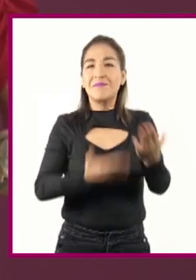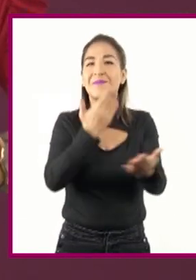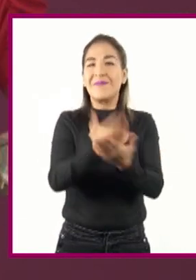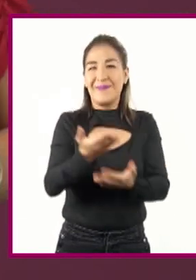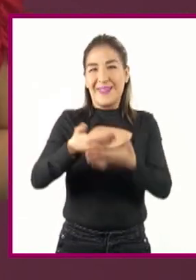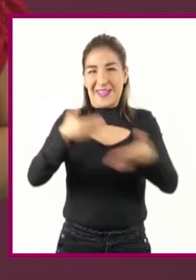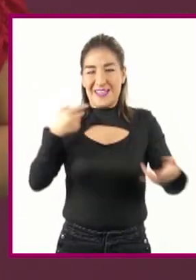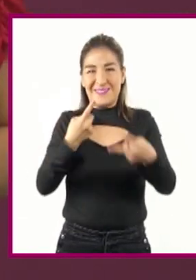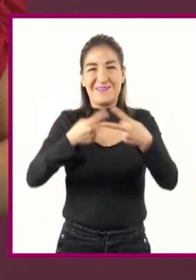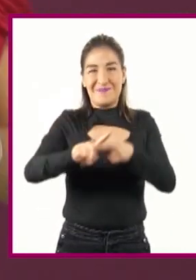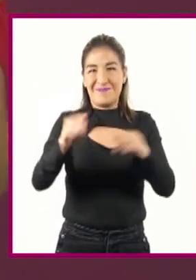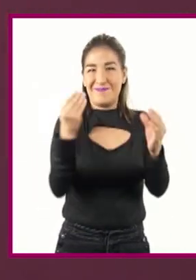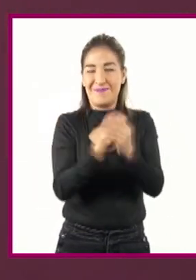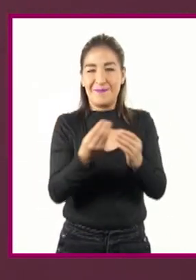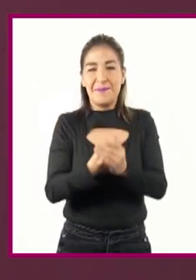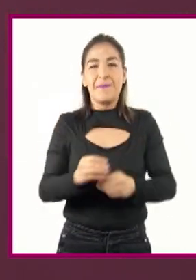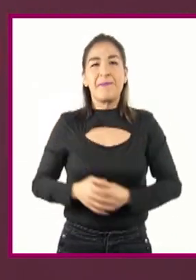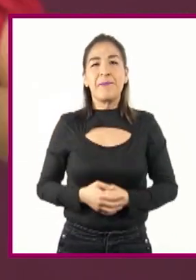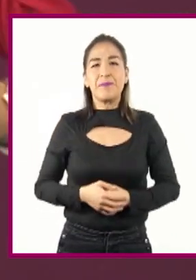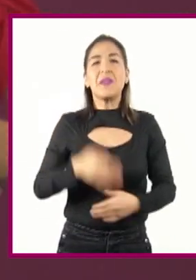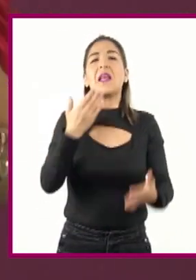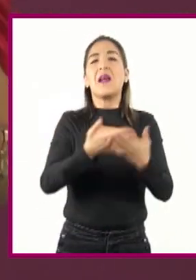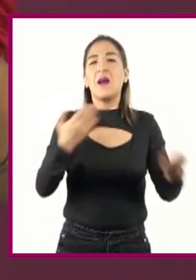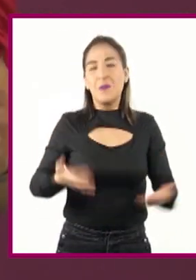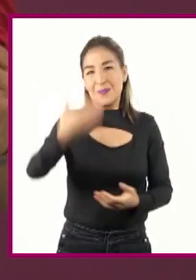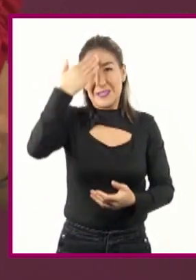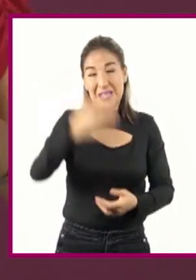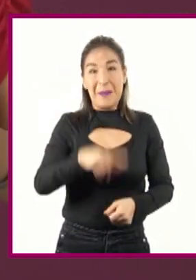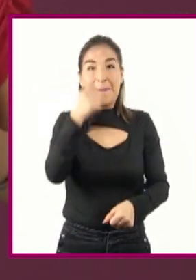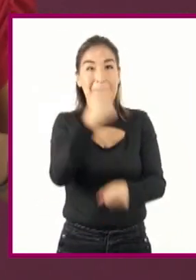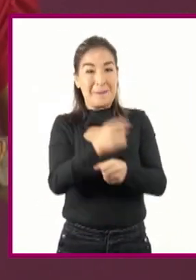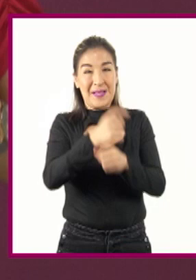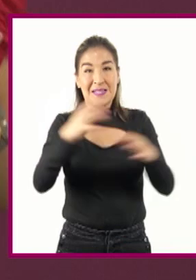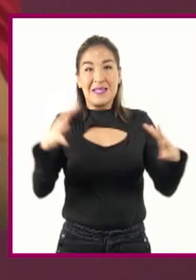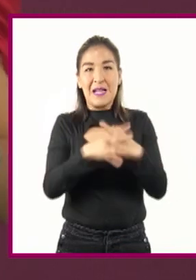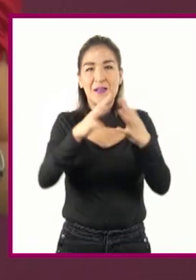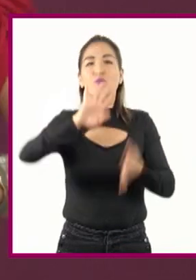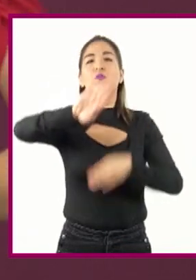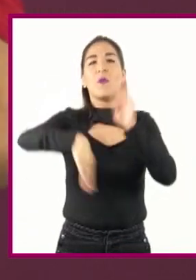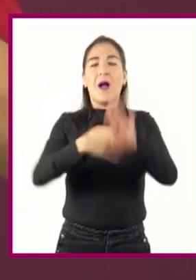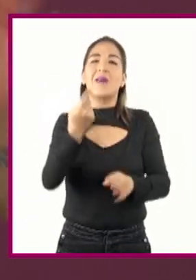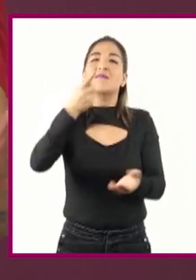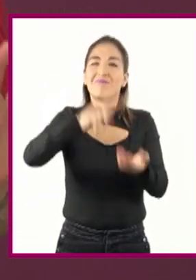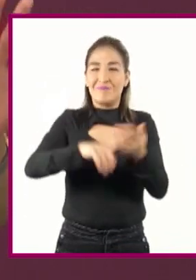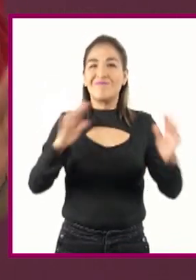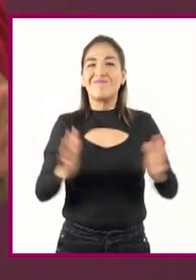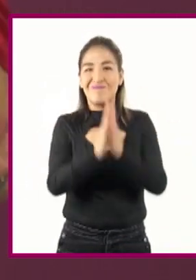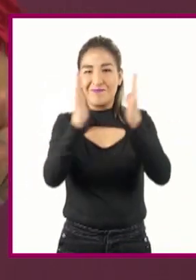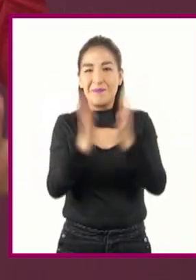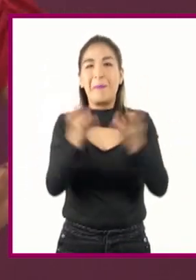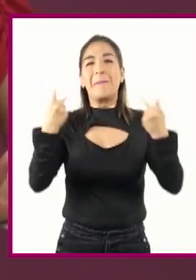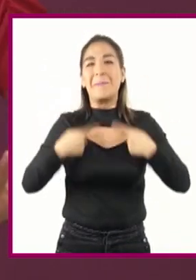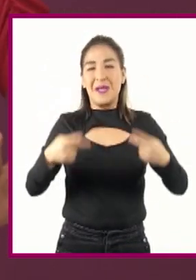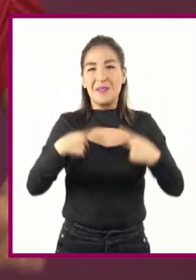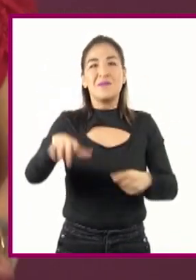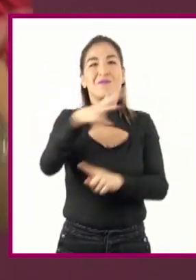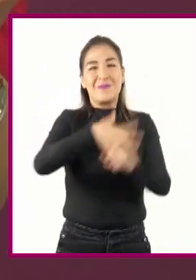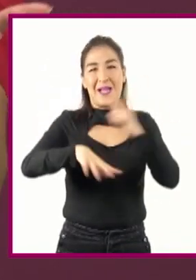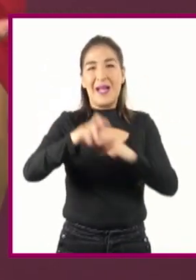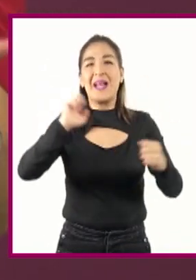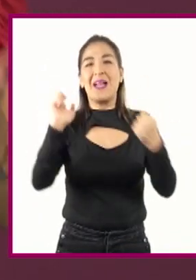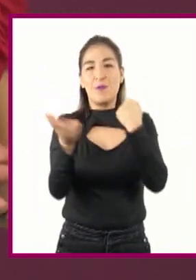al inicio de la sesión. Pues ahora sabemos que en la Primera Guerra Mundial participaron la mayoría de los países